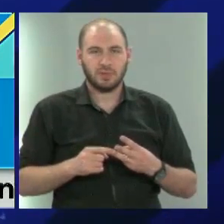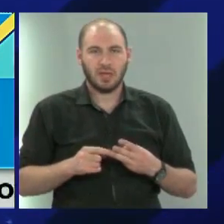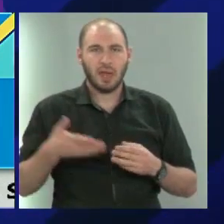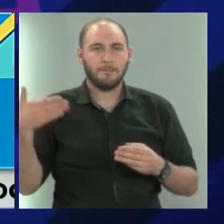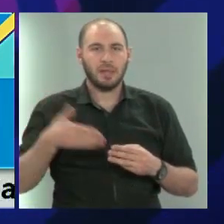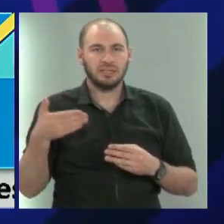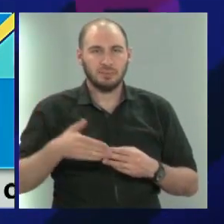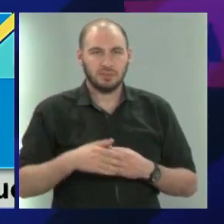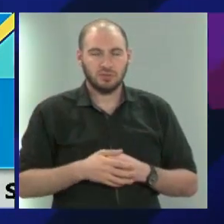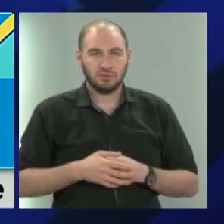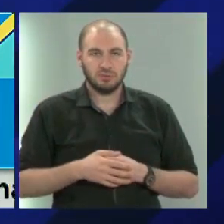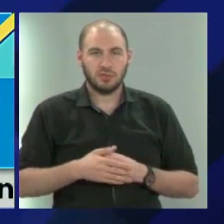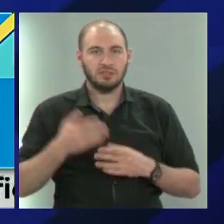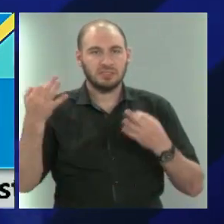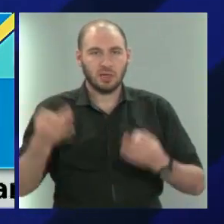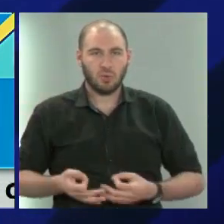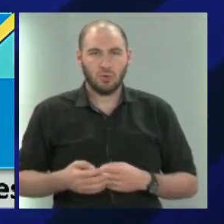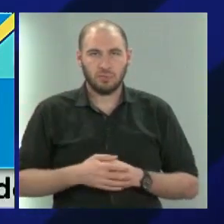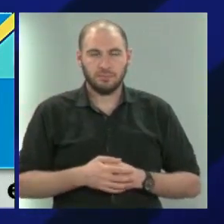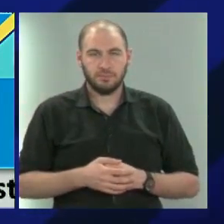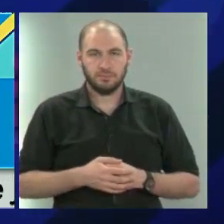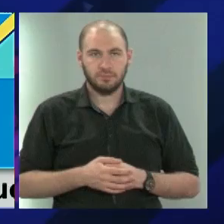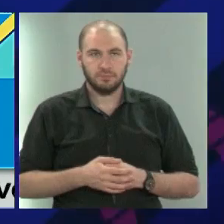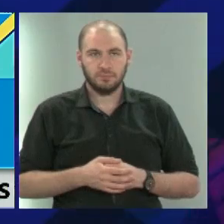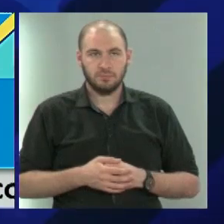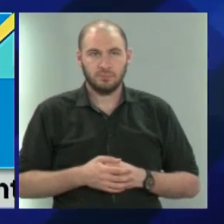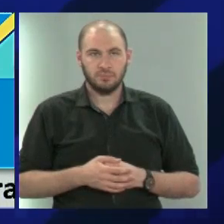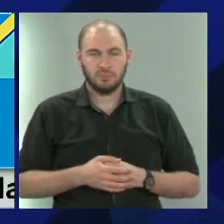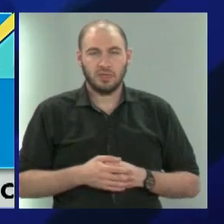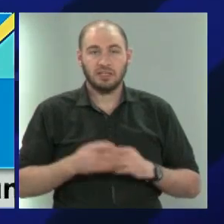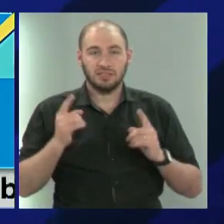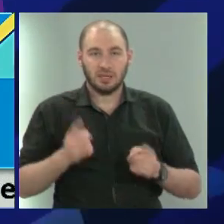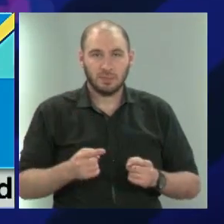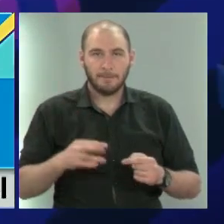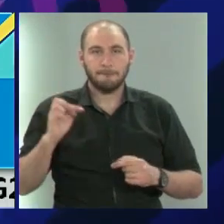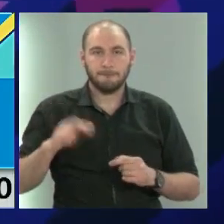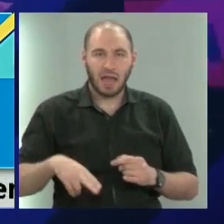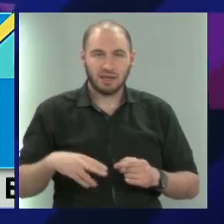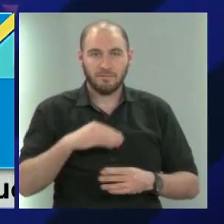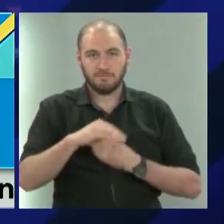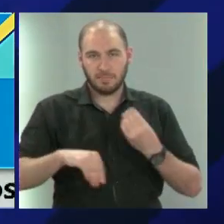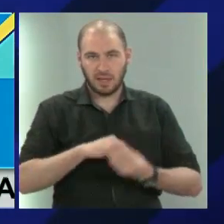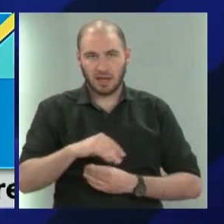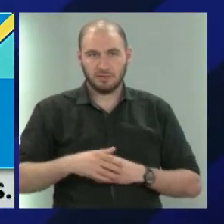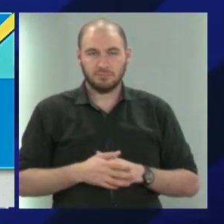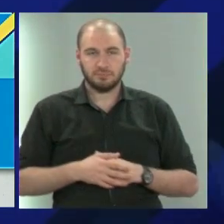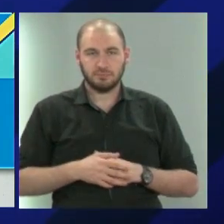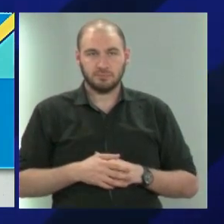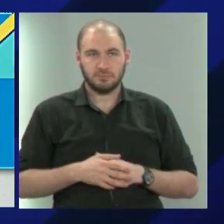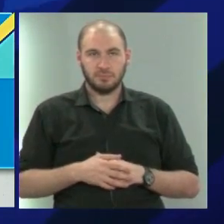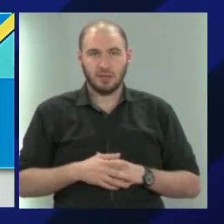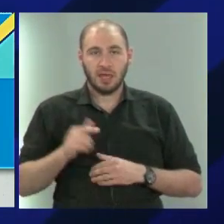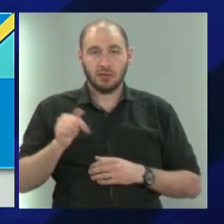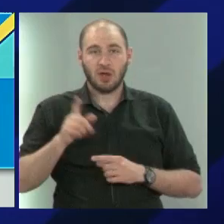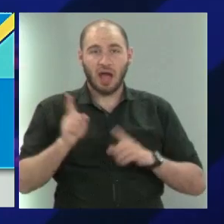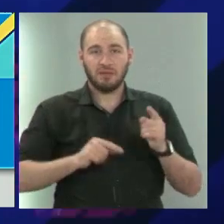la participación efectiva y con cierta planificación de la familia. Tiene que ver a